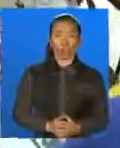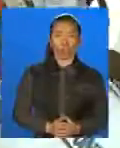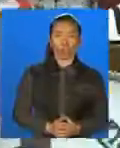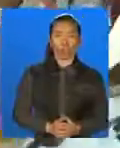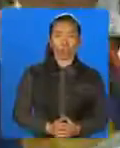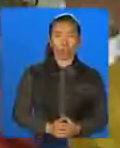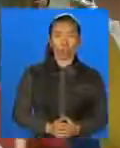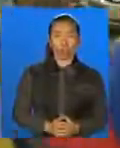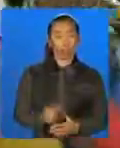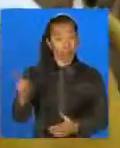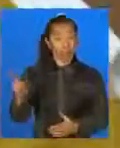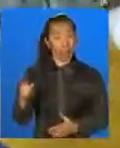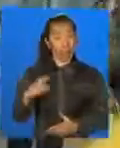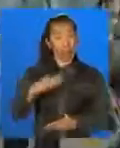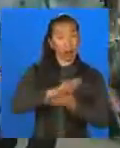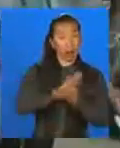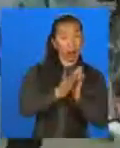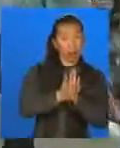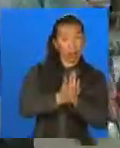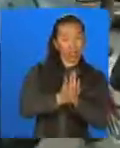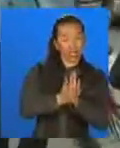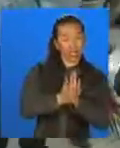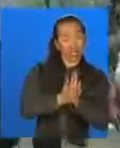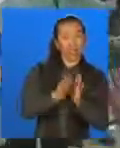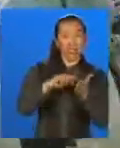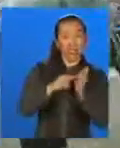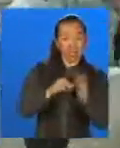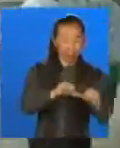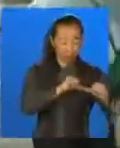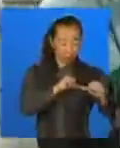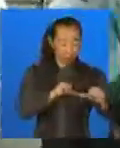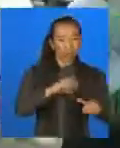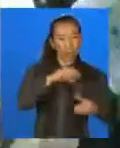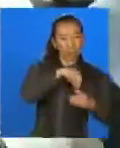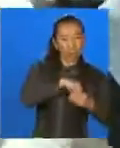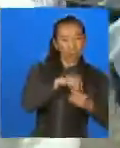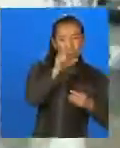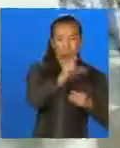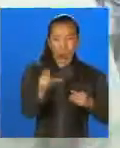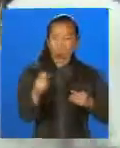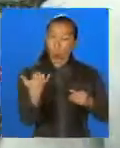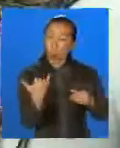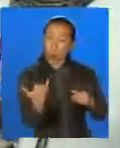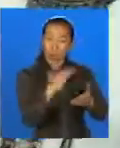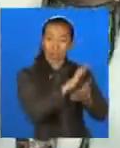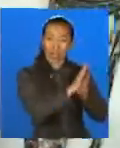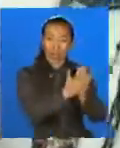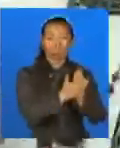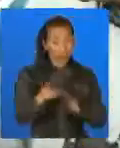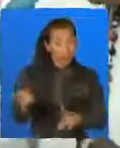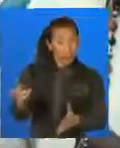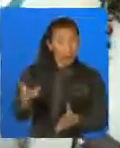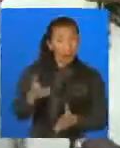La paz se construye desde el corazón de la misma gente. Ahí está la paz. La paz para